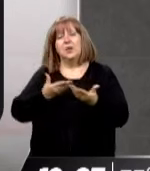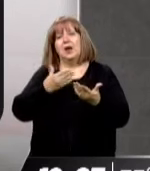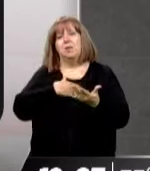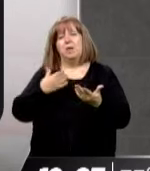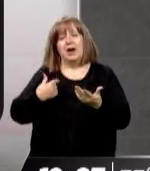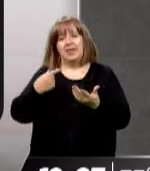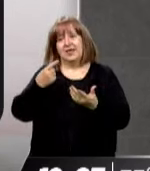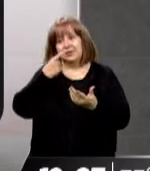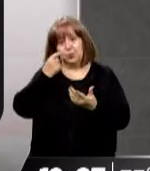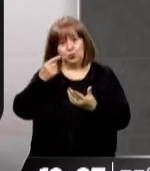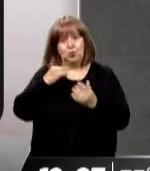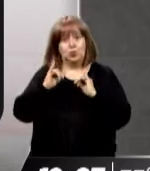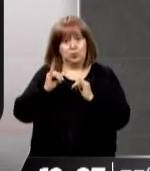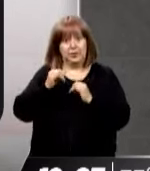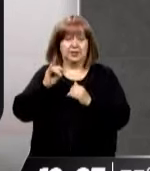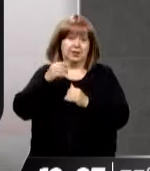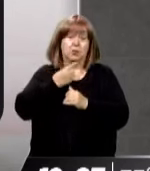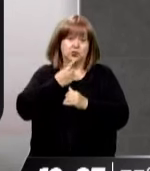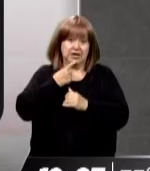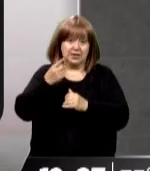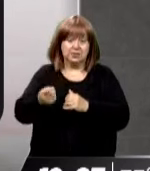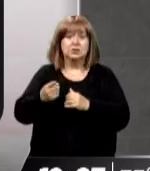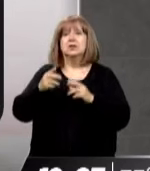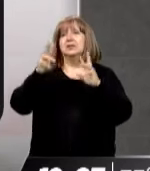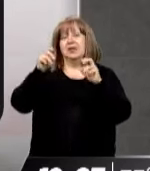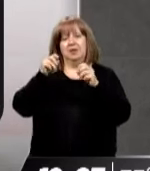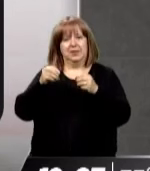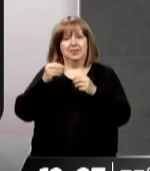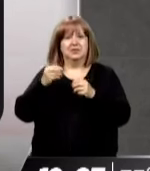allí postea uno de los